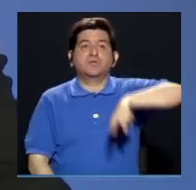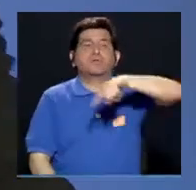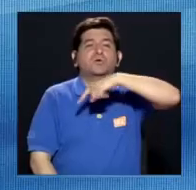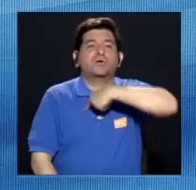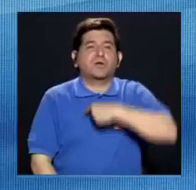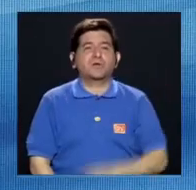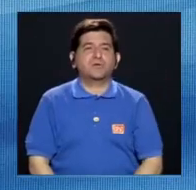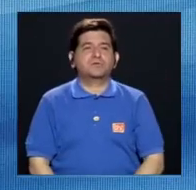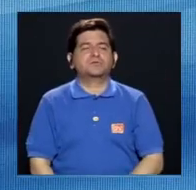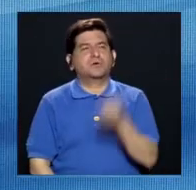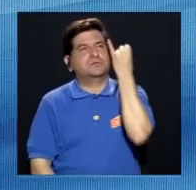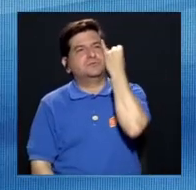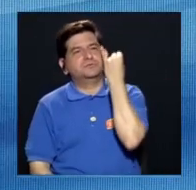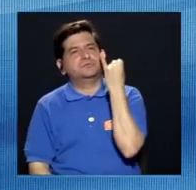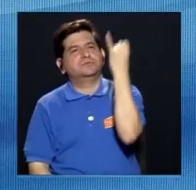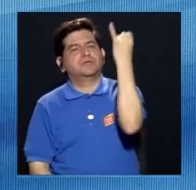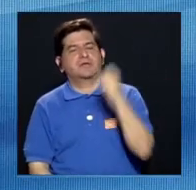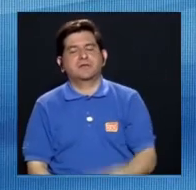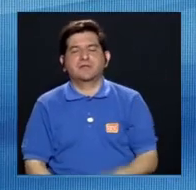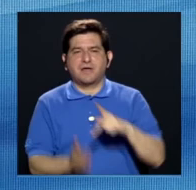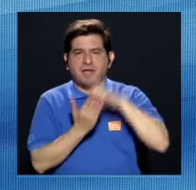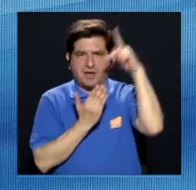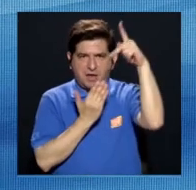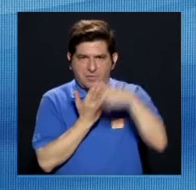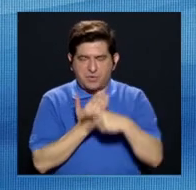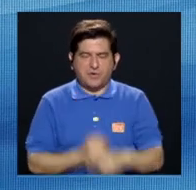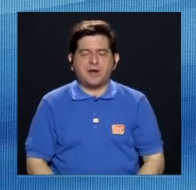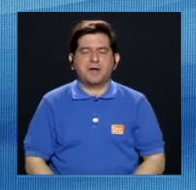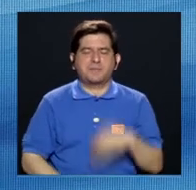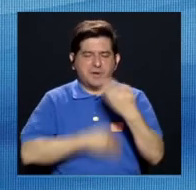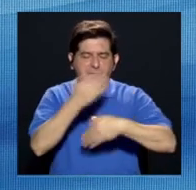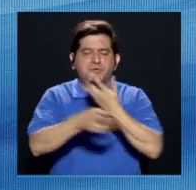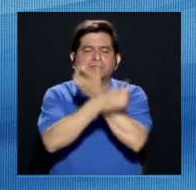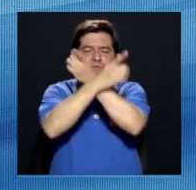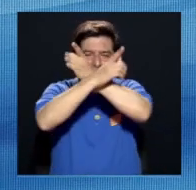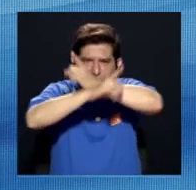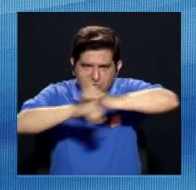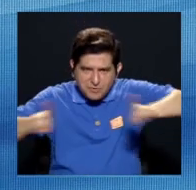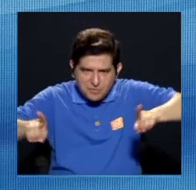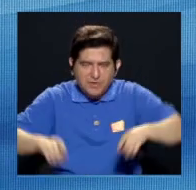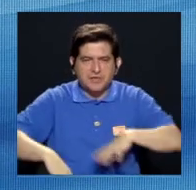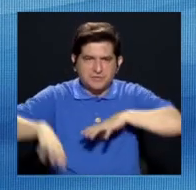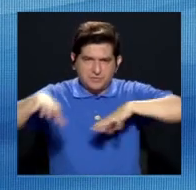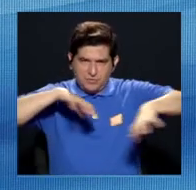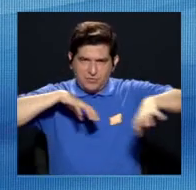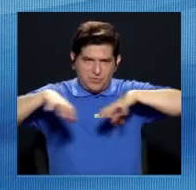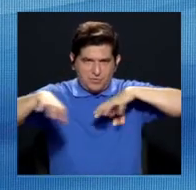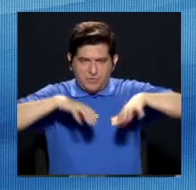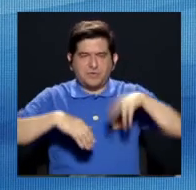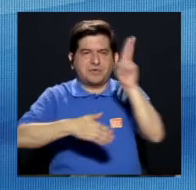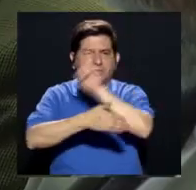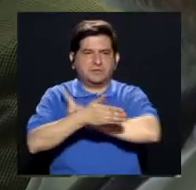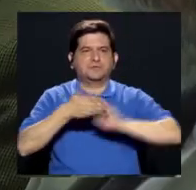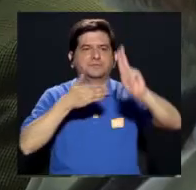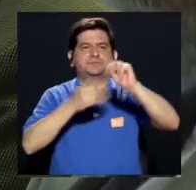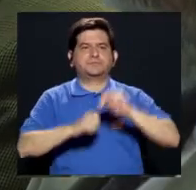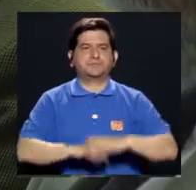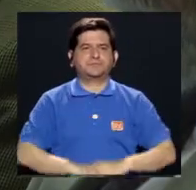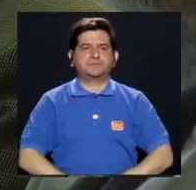nosotros lo concebimos como un programa de democratización de la movilidad